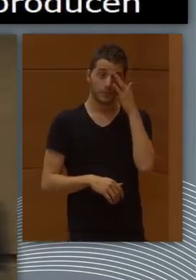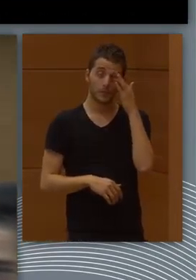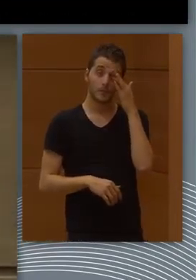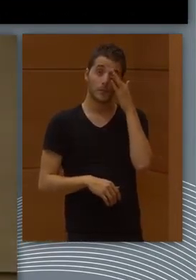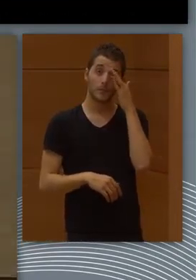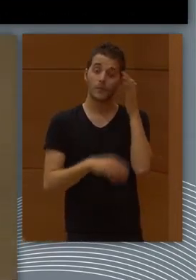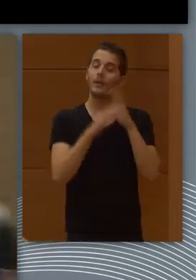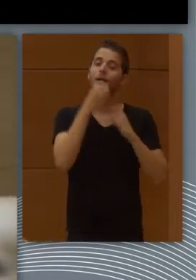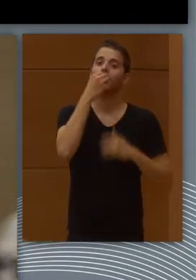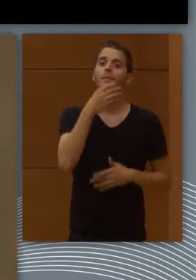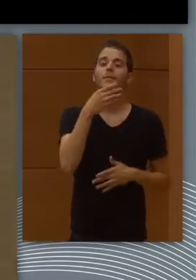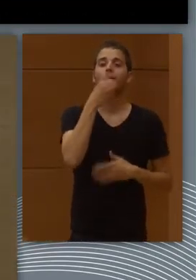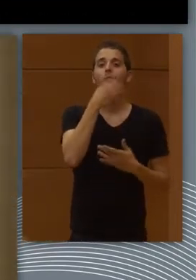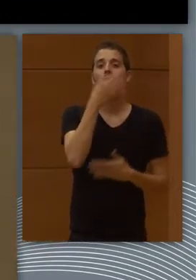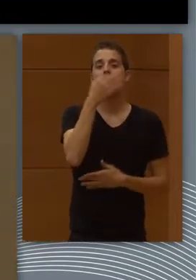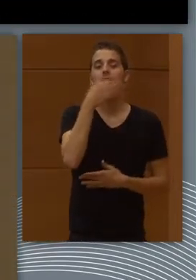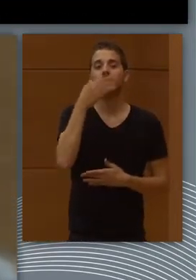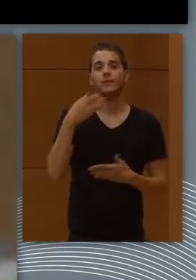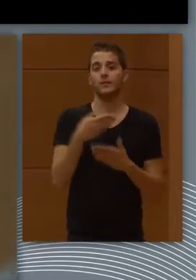Bien, buenas tardes.